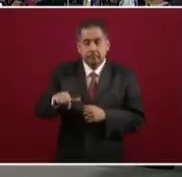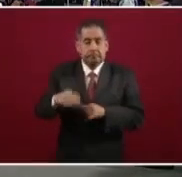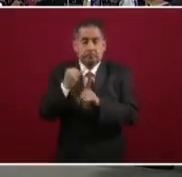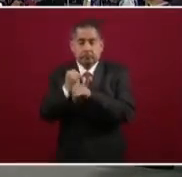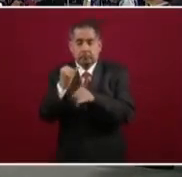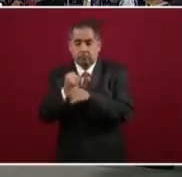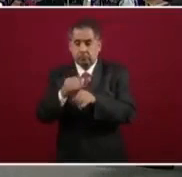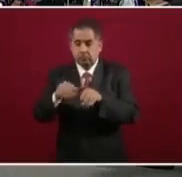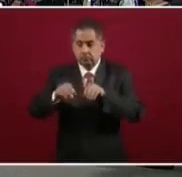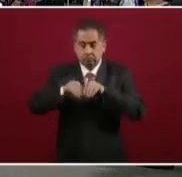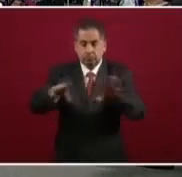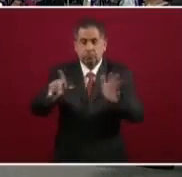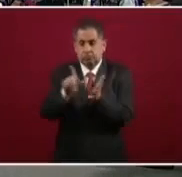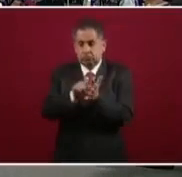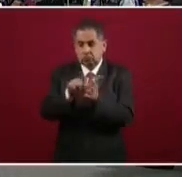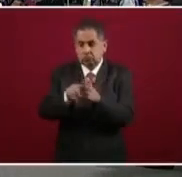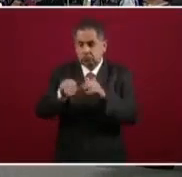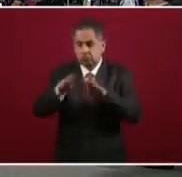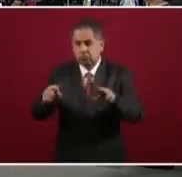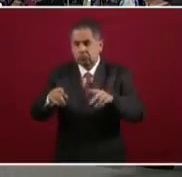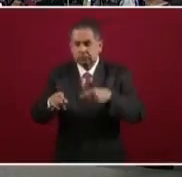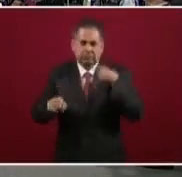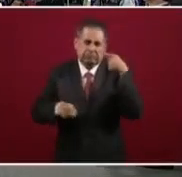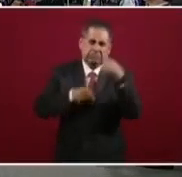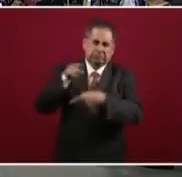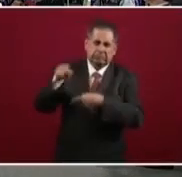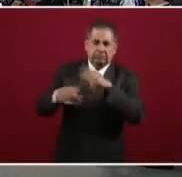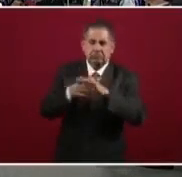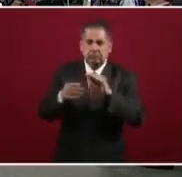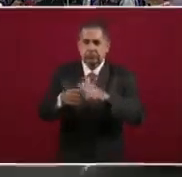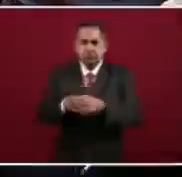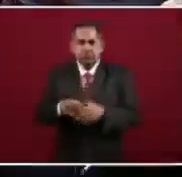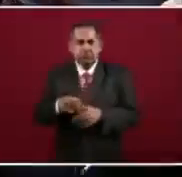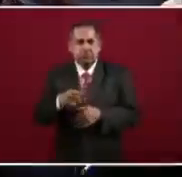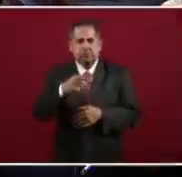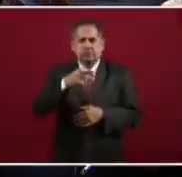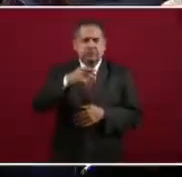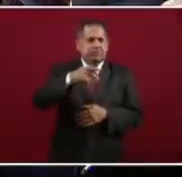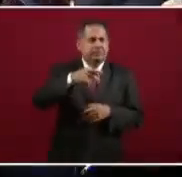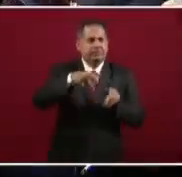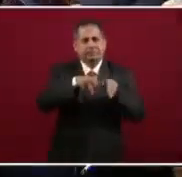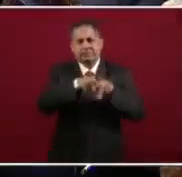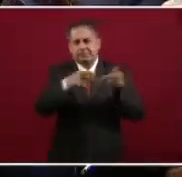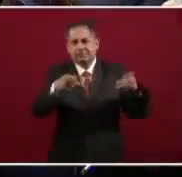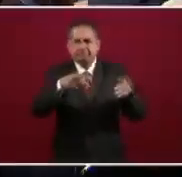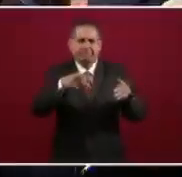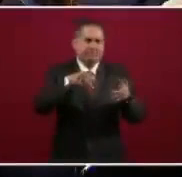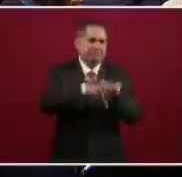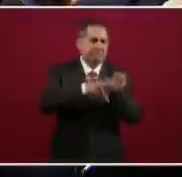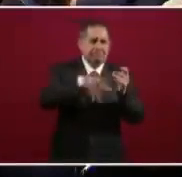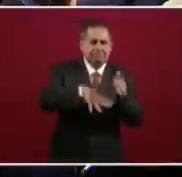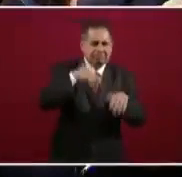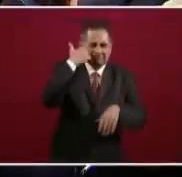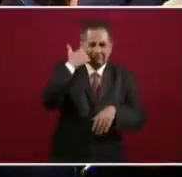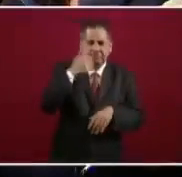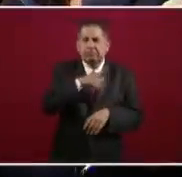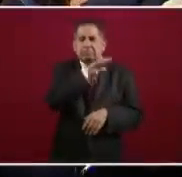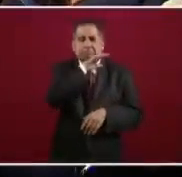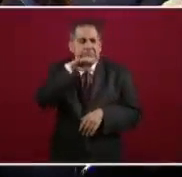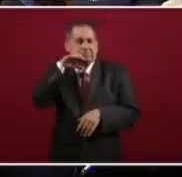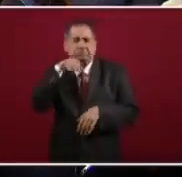redes sociales en twitter se hicieron las tendencias de prensa prostituida prensa chayotera o algo